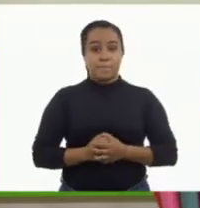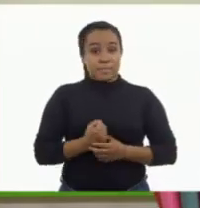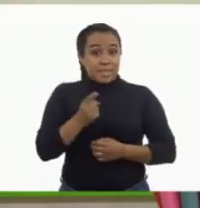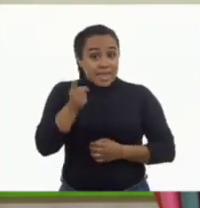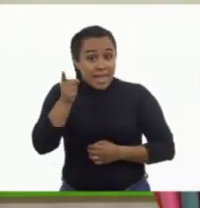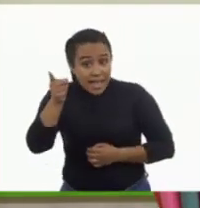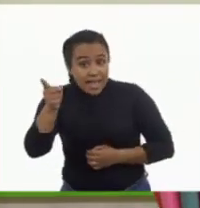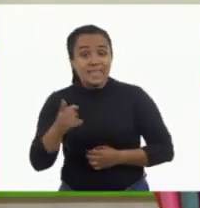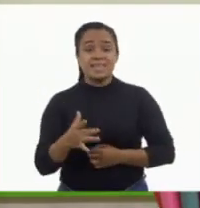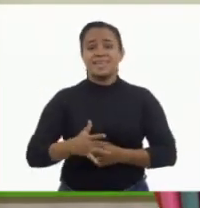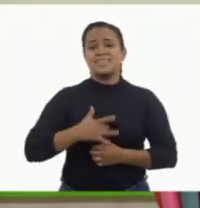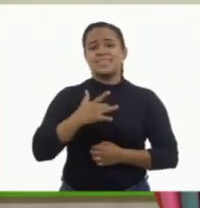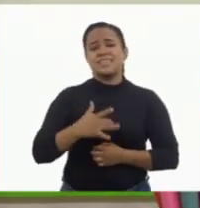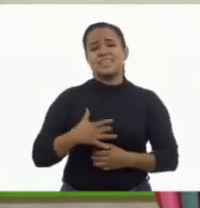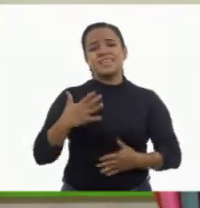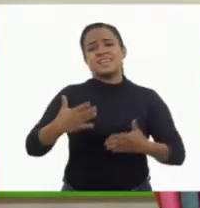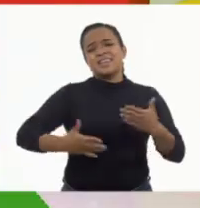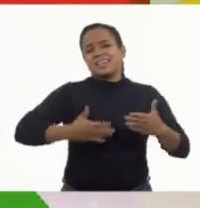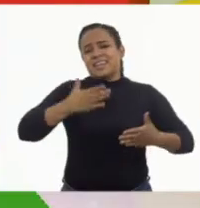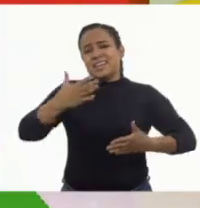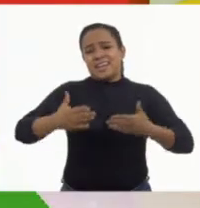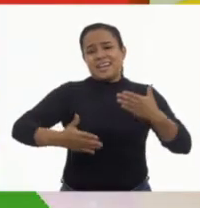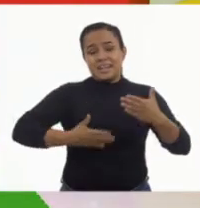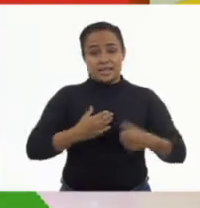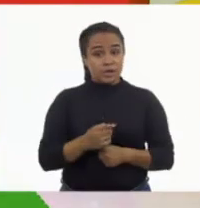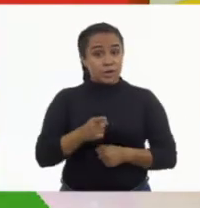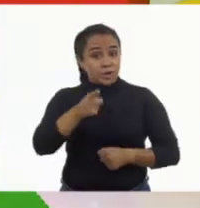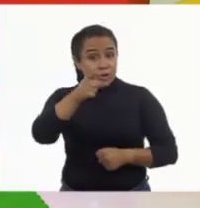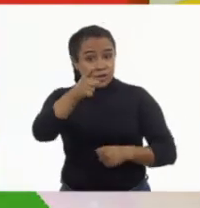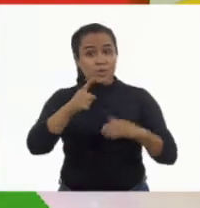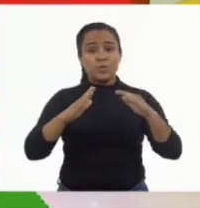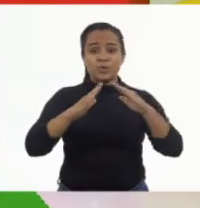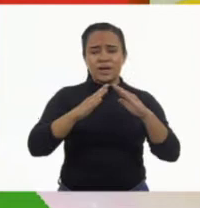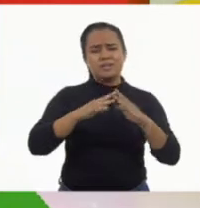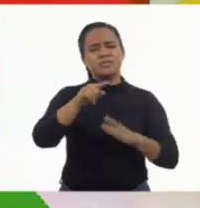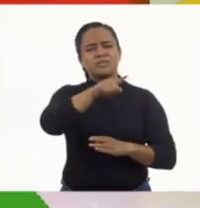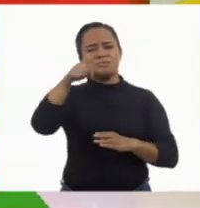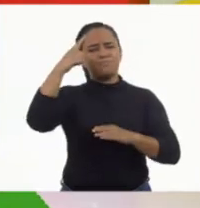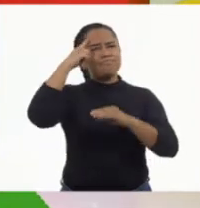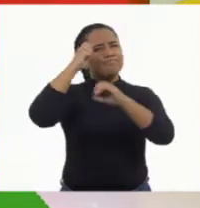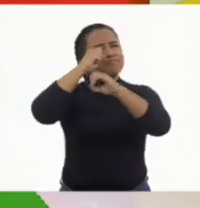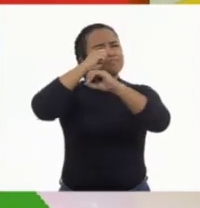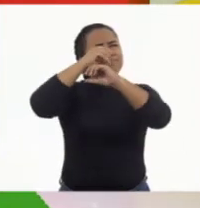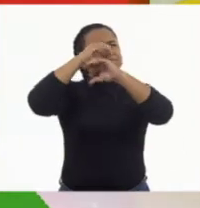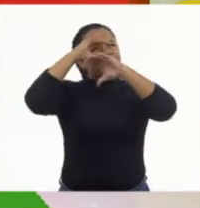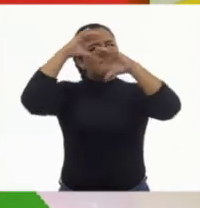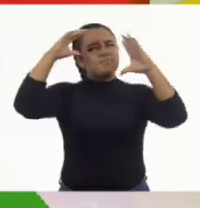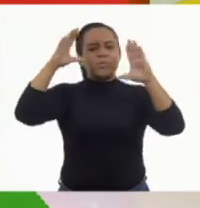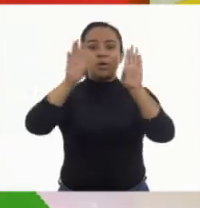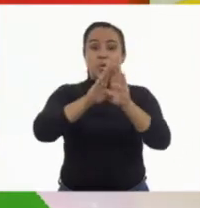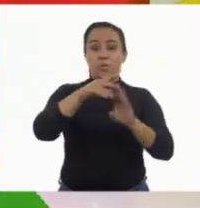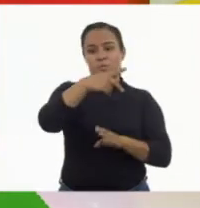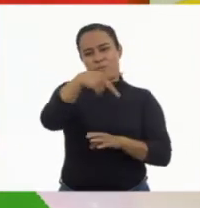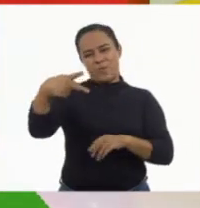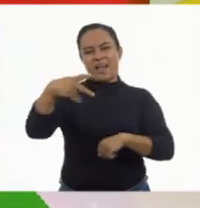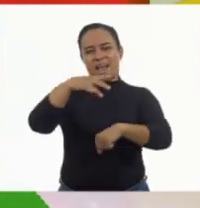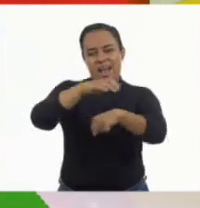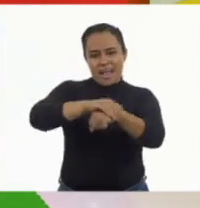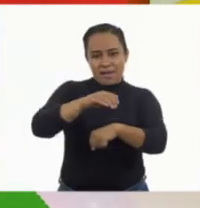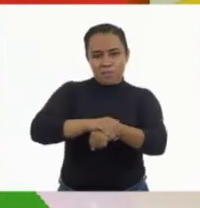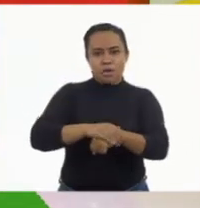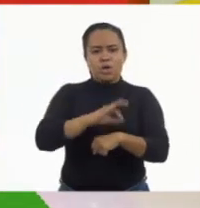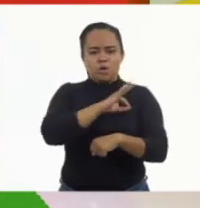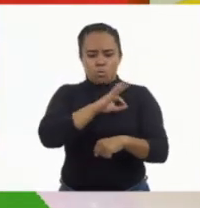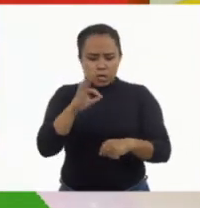Ahí está su alegría de Renata. Ustedes ahí en casa vayan imaginando las situaciones de estas amigas y amigos y